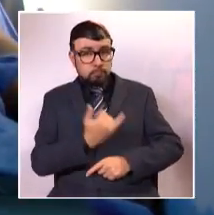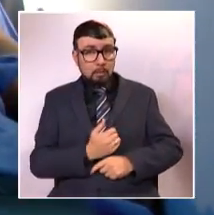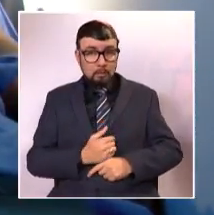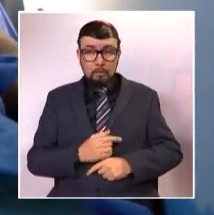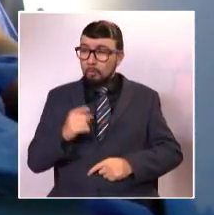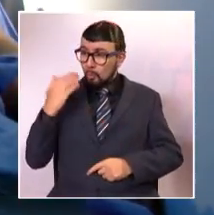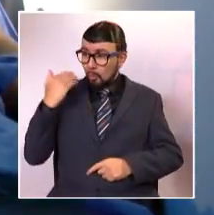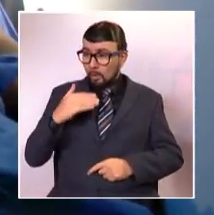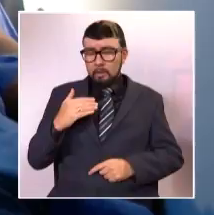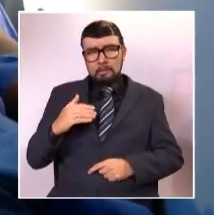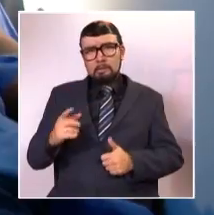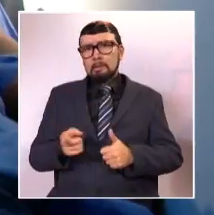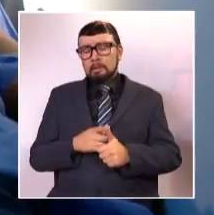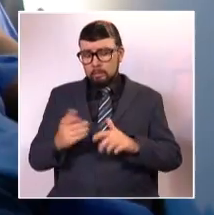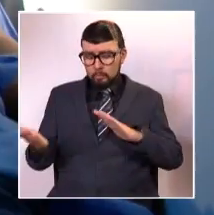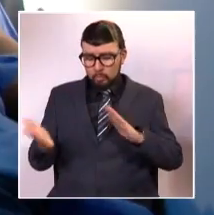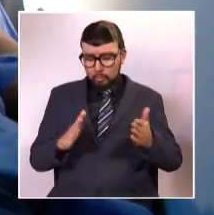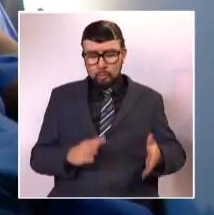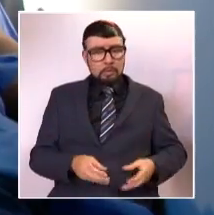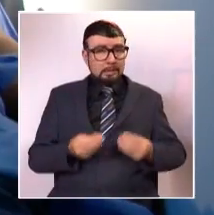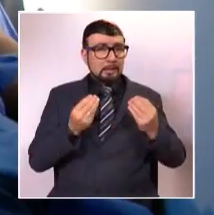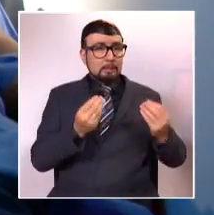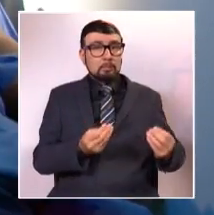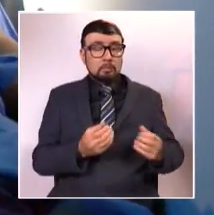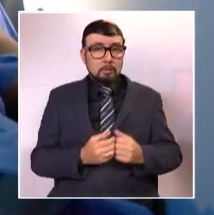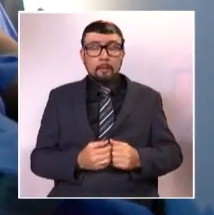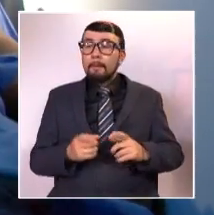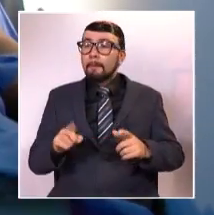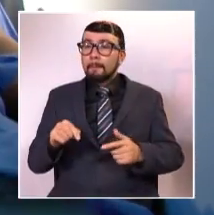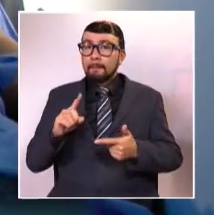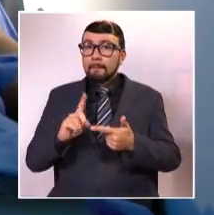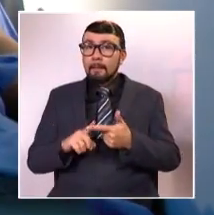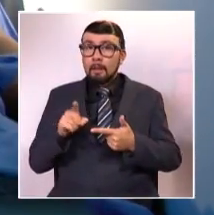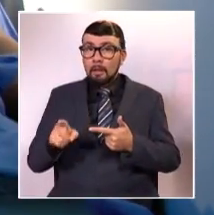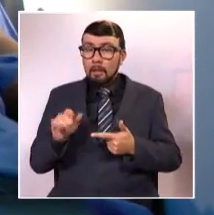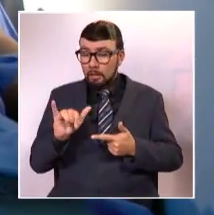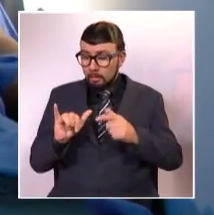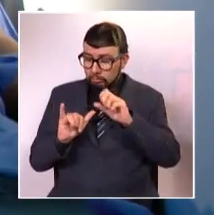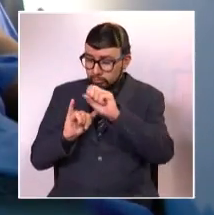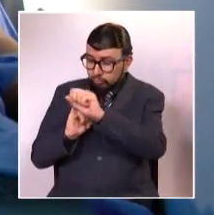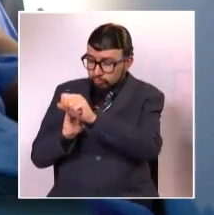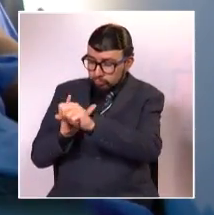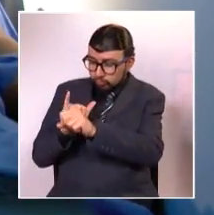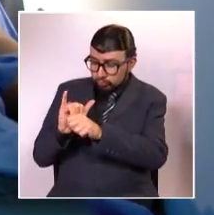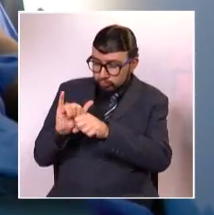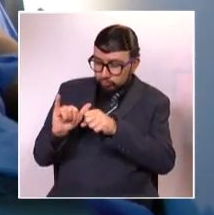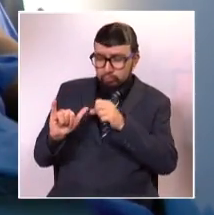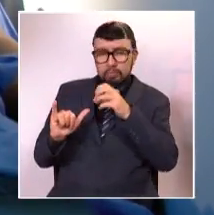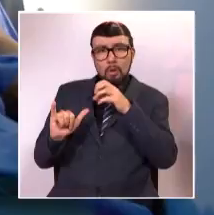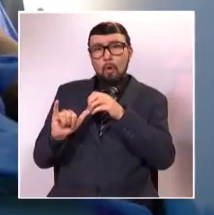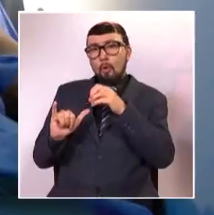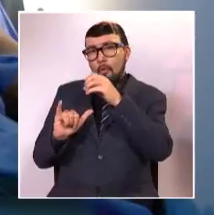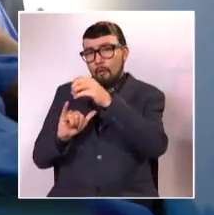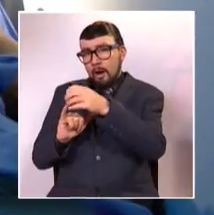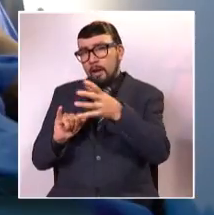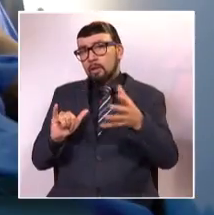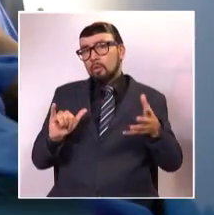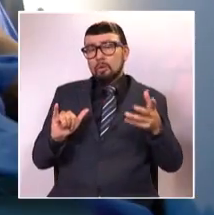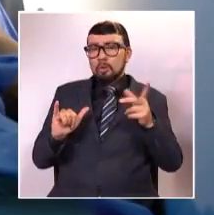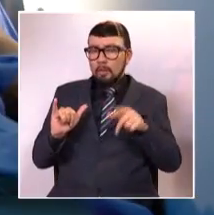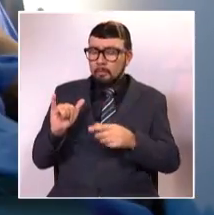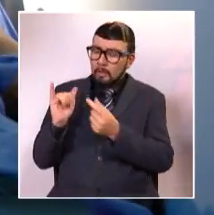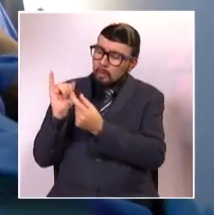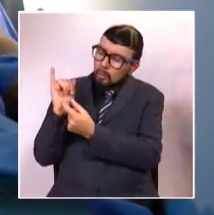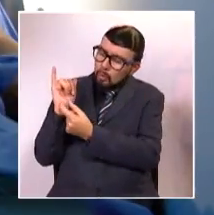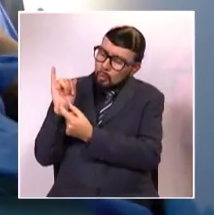en el mundo, el cáncer de seno. La segunda, su parte ginecológica, tanto el útero, los ovarios, como la parte del